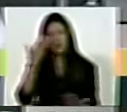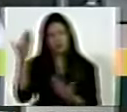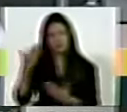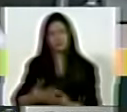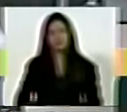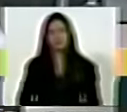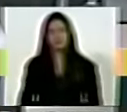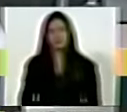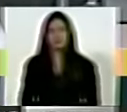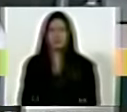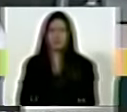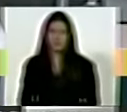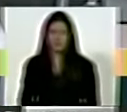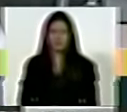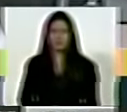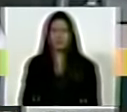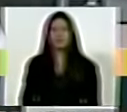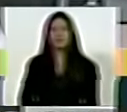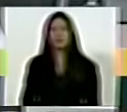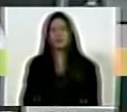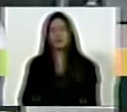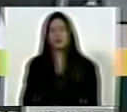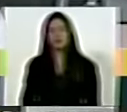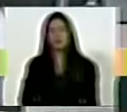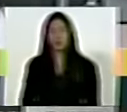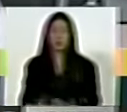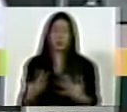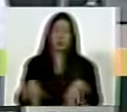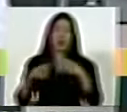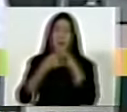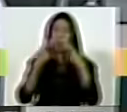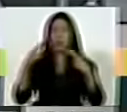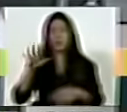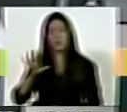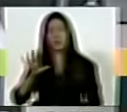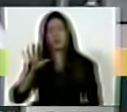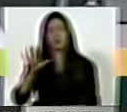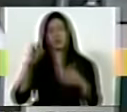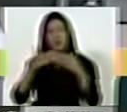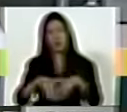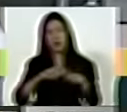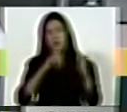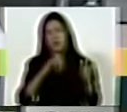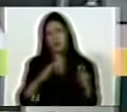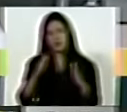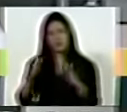Rodríguez. La escuchamos. Eso nos entusiasma y nos llena aún de mayor compromiso con nuestra organización.